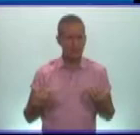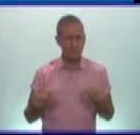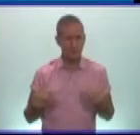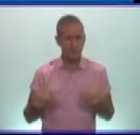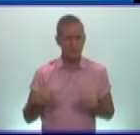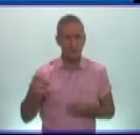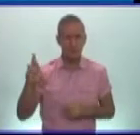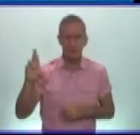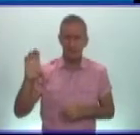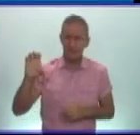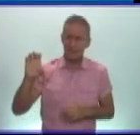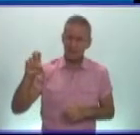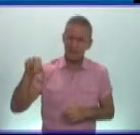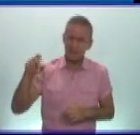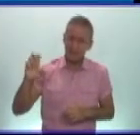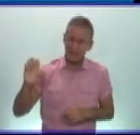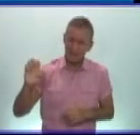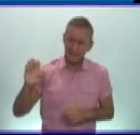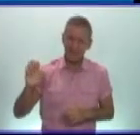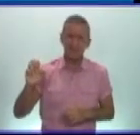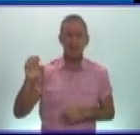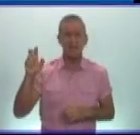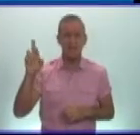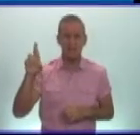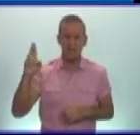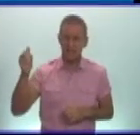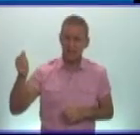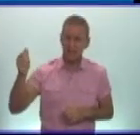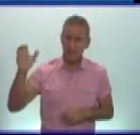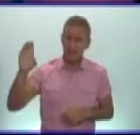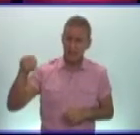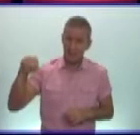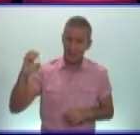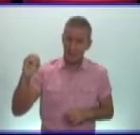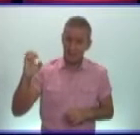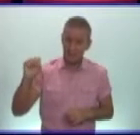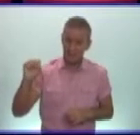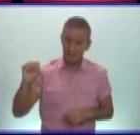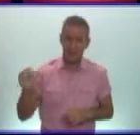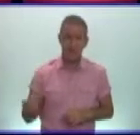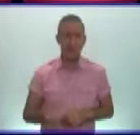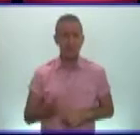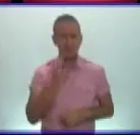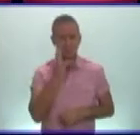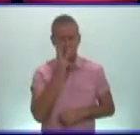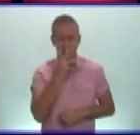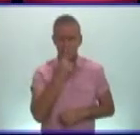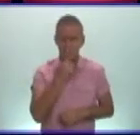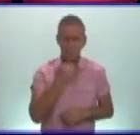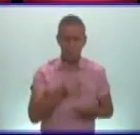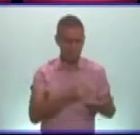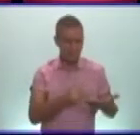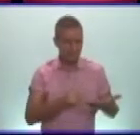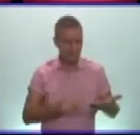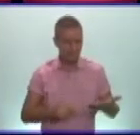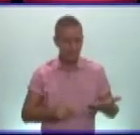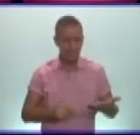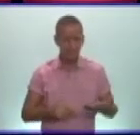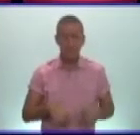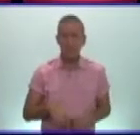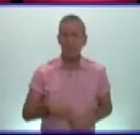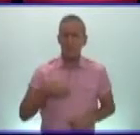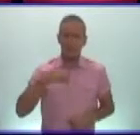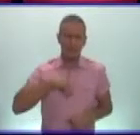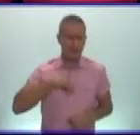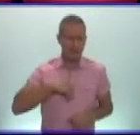Latour. Vea la carta leída, ¿verdad? Sé que la disfrutaron, que la sintieron muy hondo